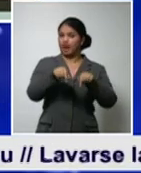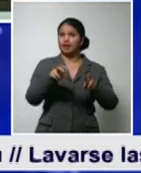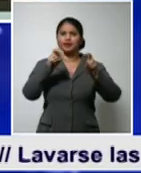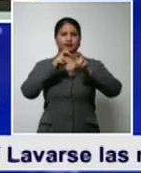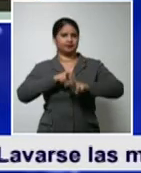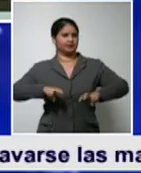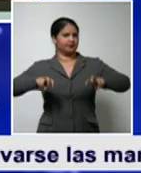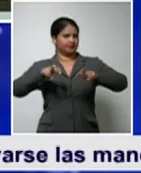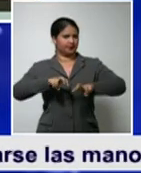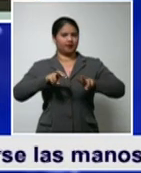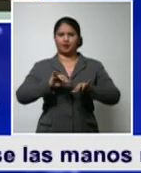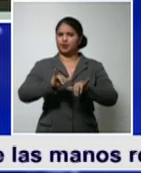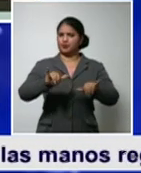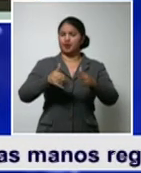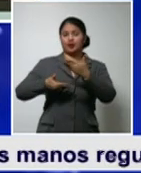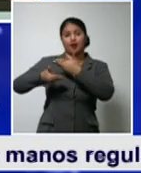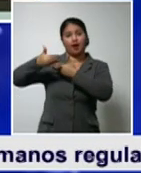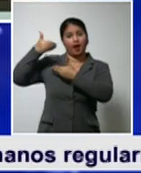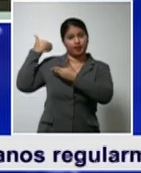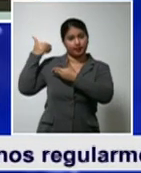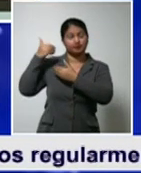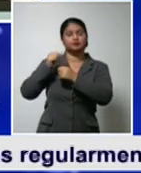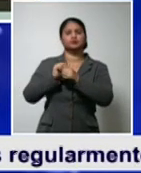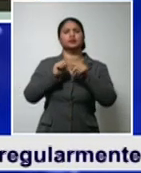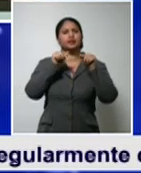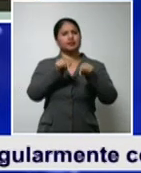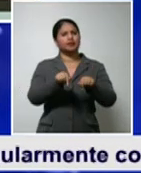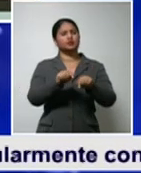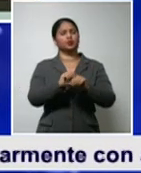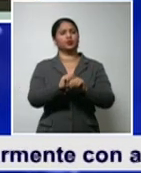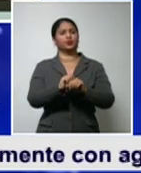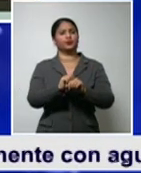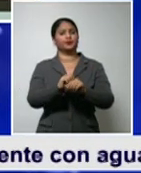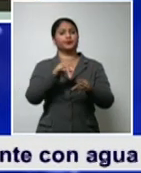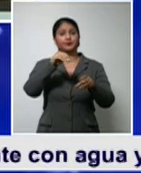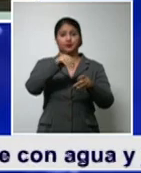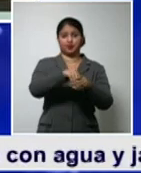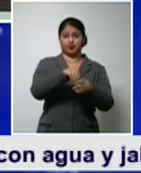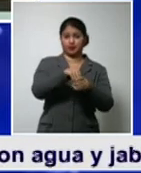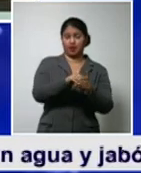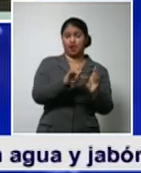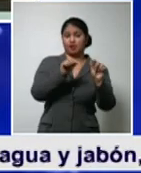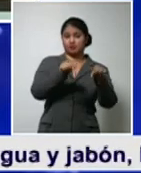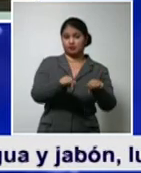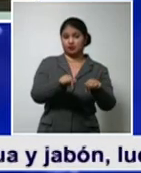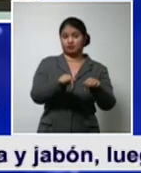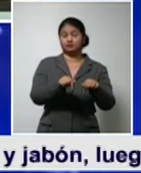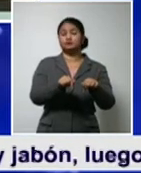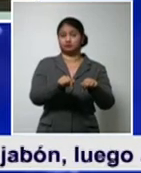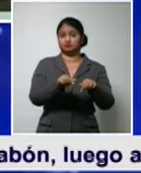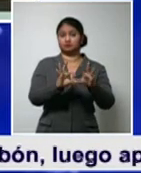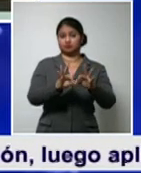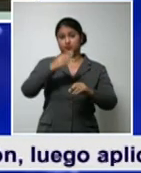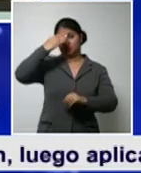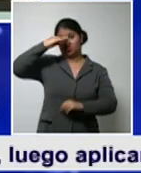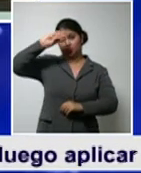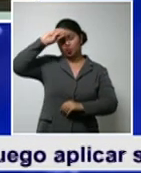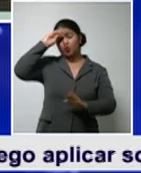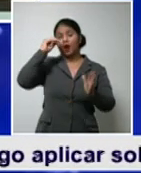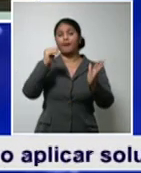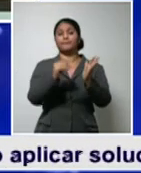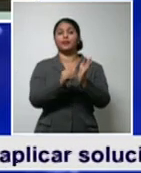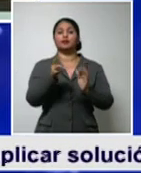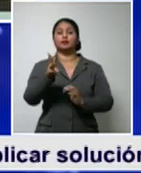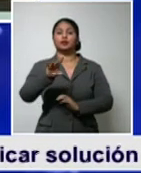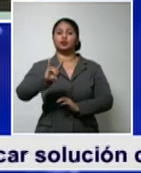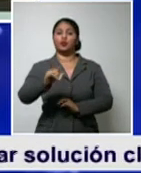ayer y de cuyo análisis pues resultaron 1.039 personas